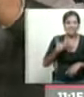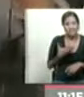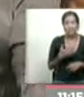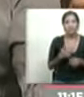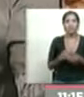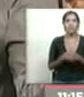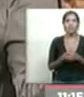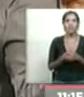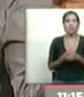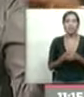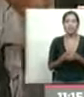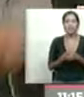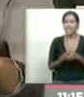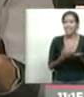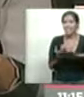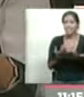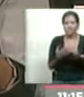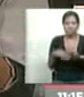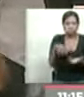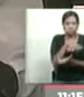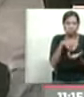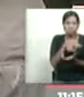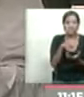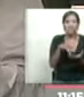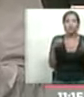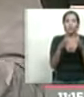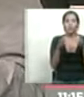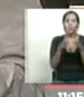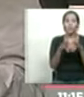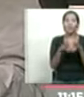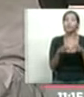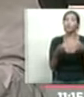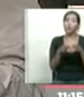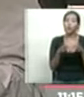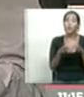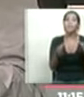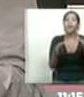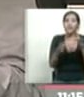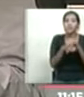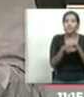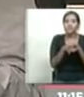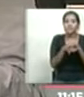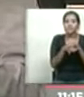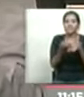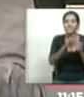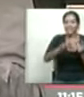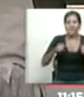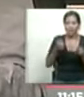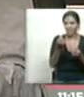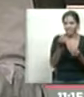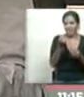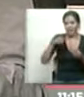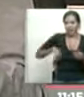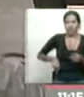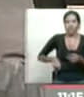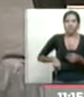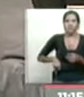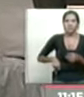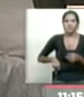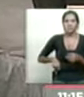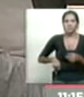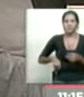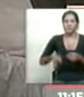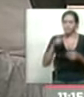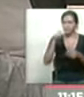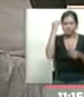la irrupción de la discordia en este sector es que un sector más pequeño se quedó con las lucas. Y que ahorita... ¿Usted cree